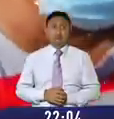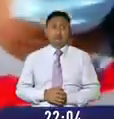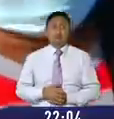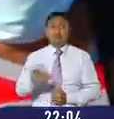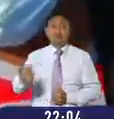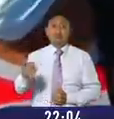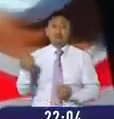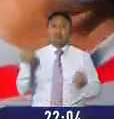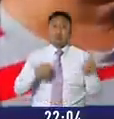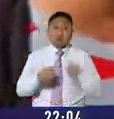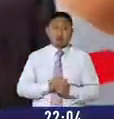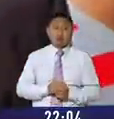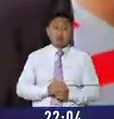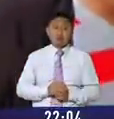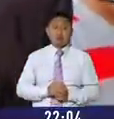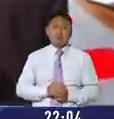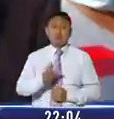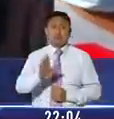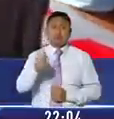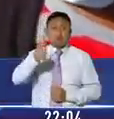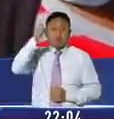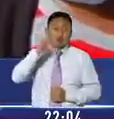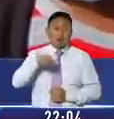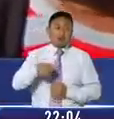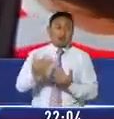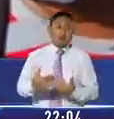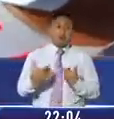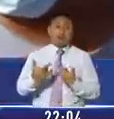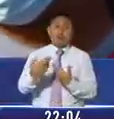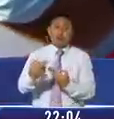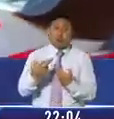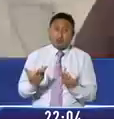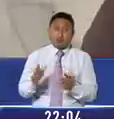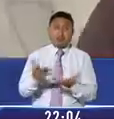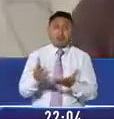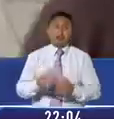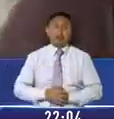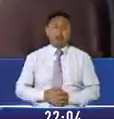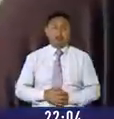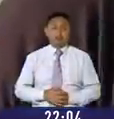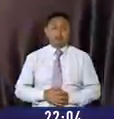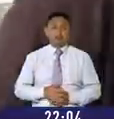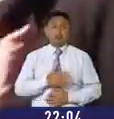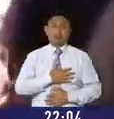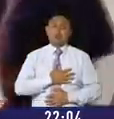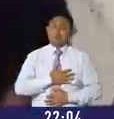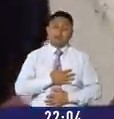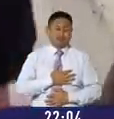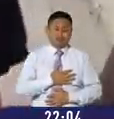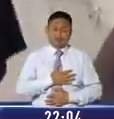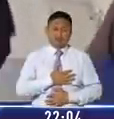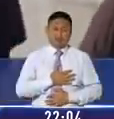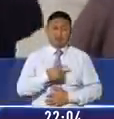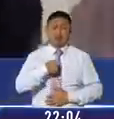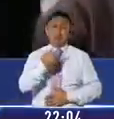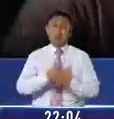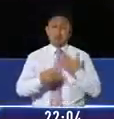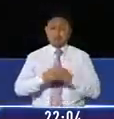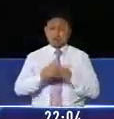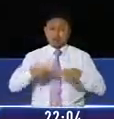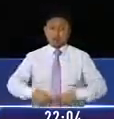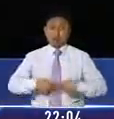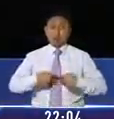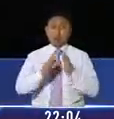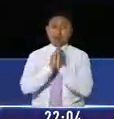5. Estamos desde ayer esperando una información, no hay nada. Yo tengo fe en Dios que mi hijo está vivo, mi hijo está